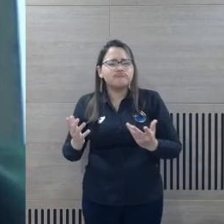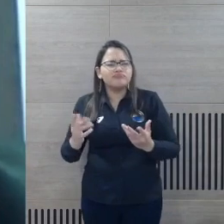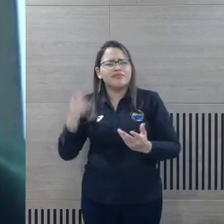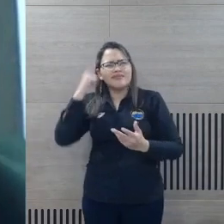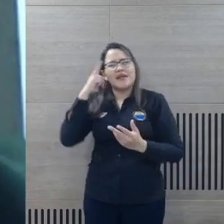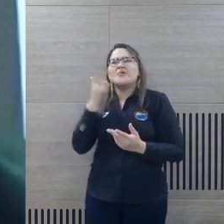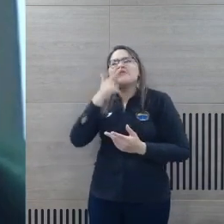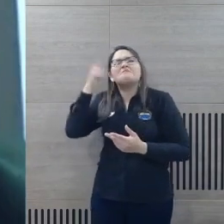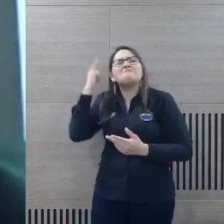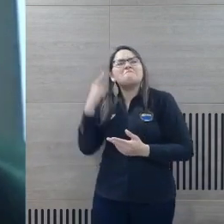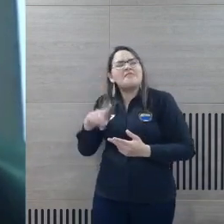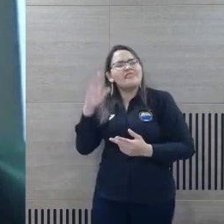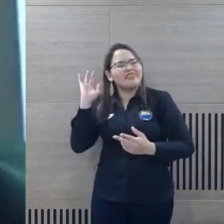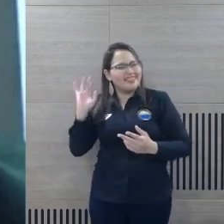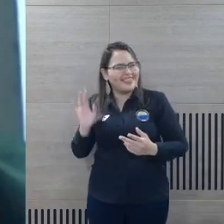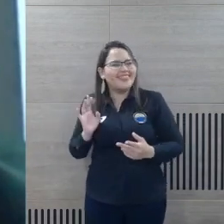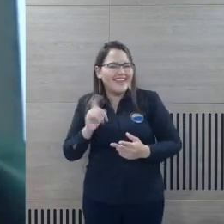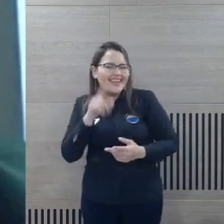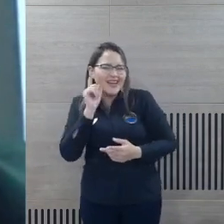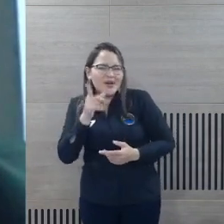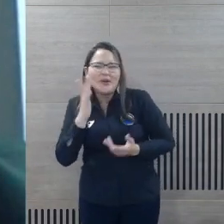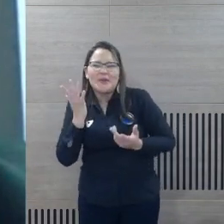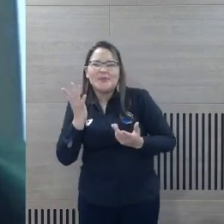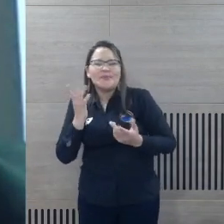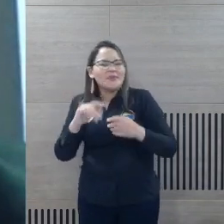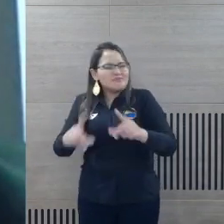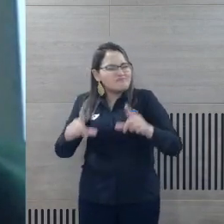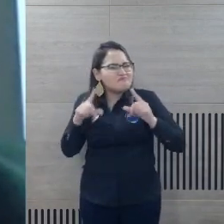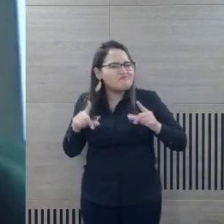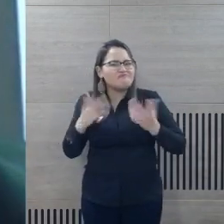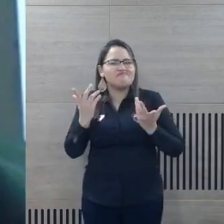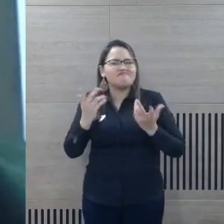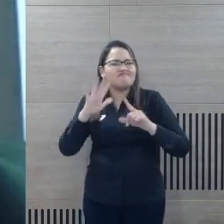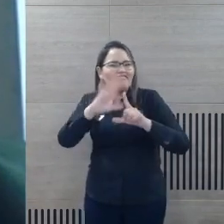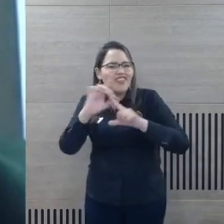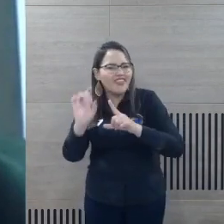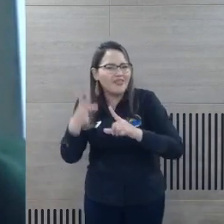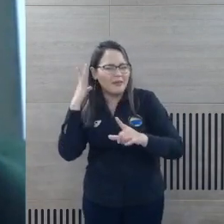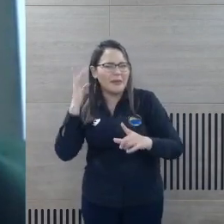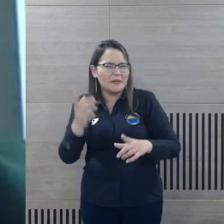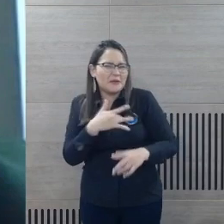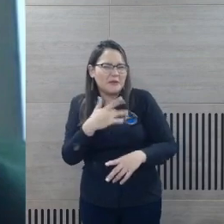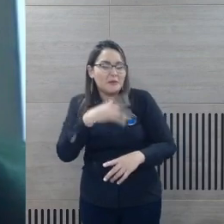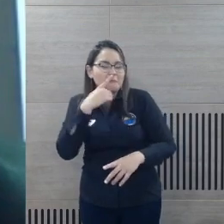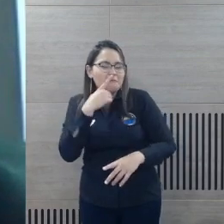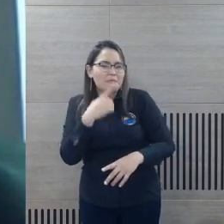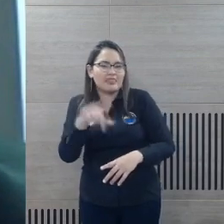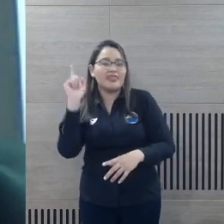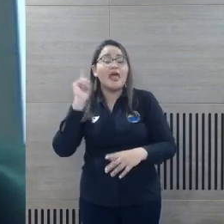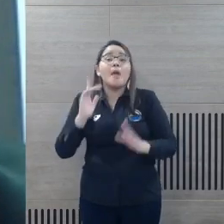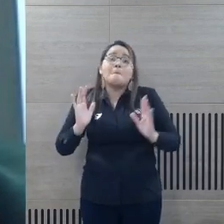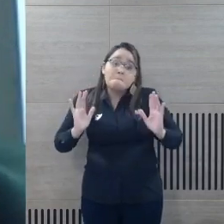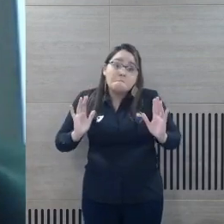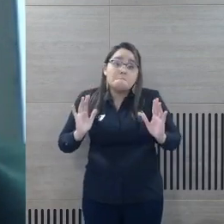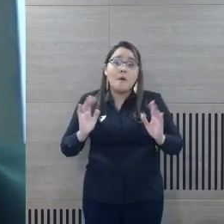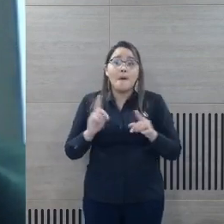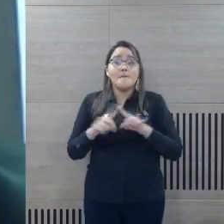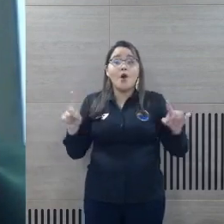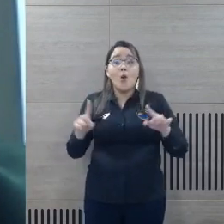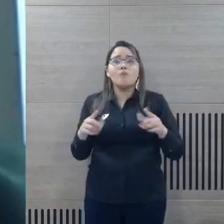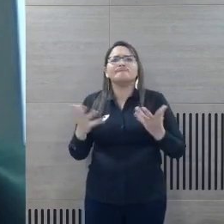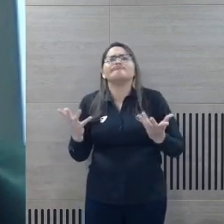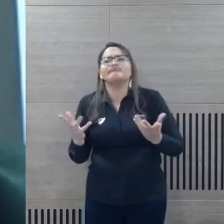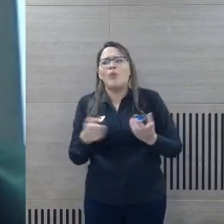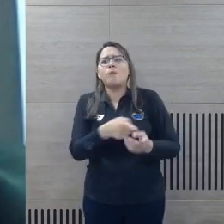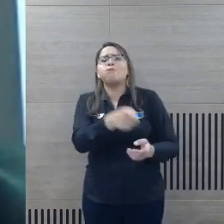comunicación. Una graduación en donde estamos más de 800 graduados que hemos perdido seres queridos con